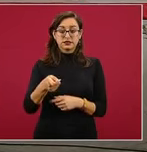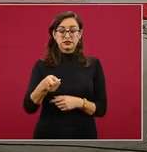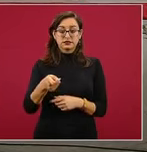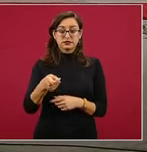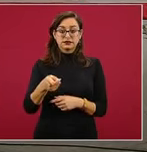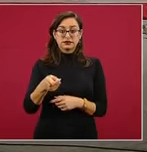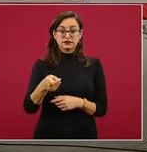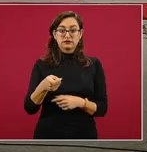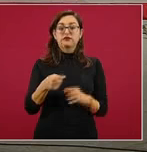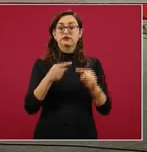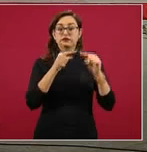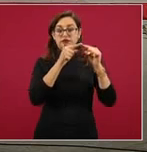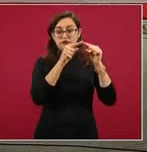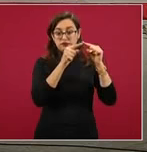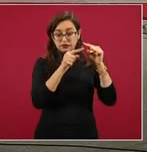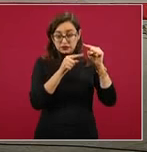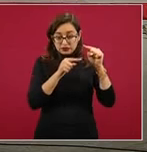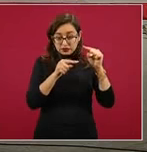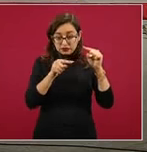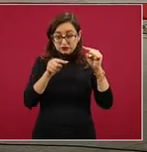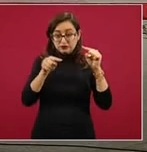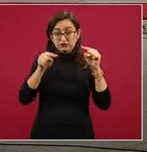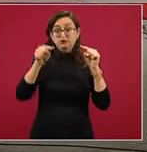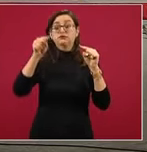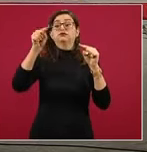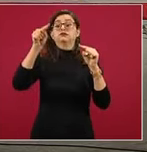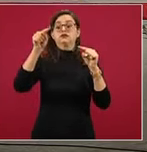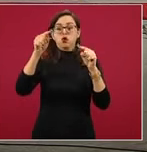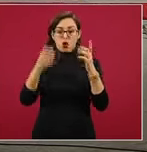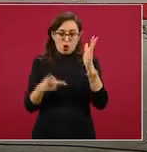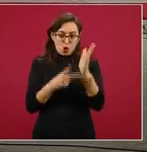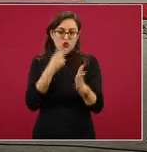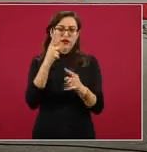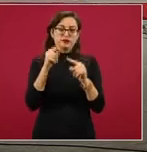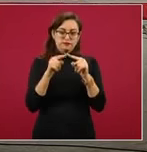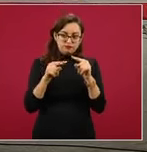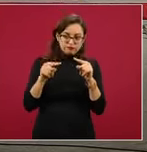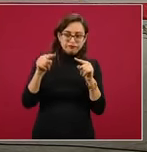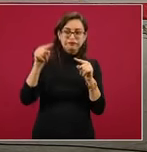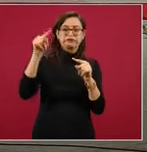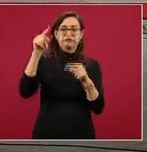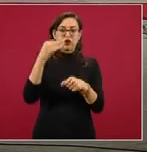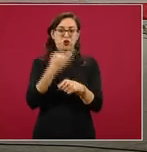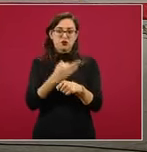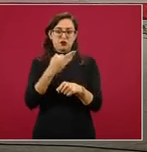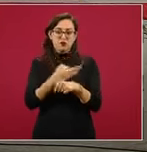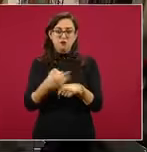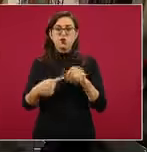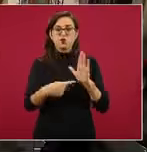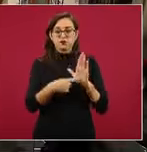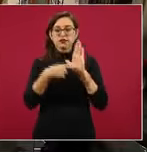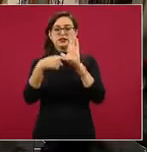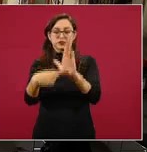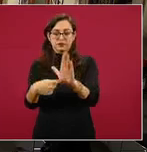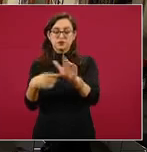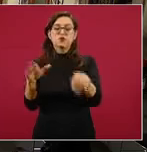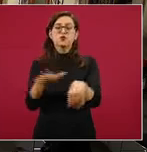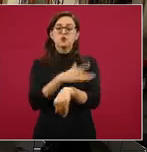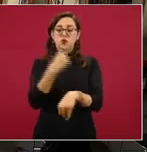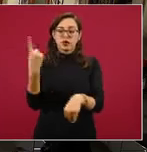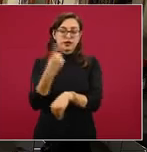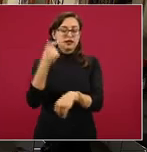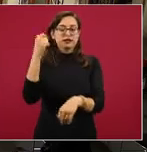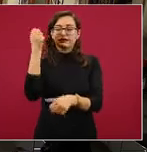después de esta mesetita, un nuevo incremento. Lo presentamos ahorita porque es pertinente, así como siempre